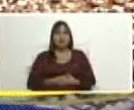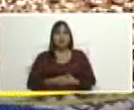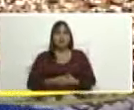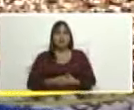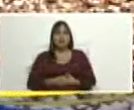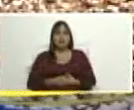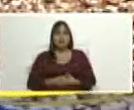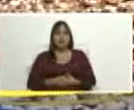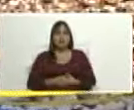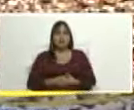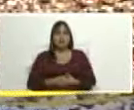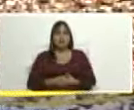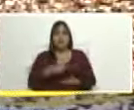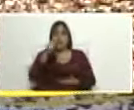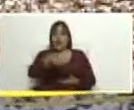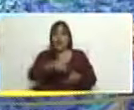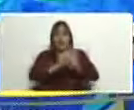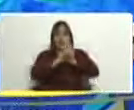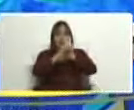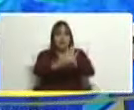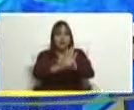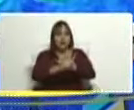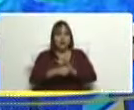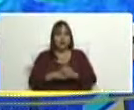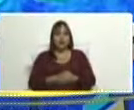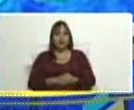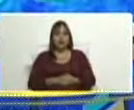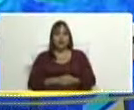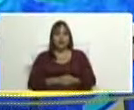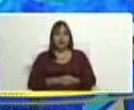Por eso es muy simbólico.